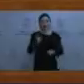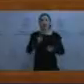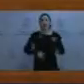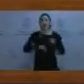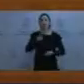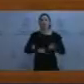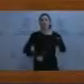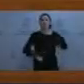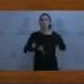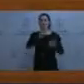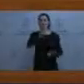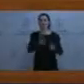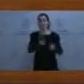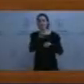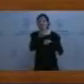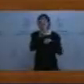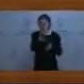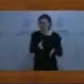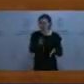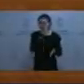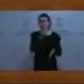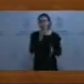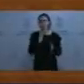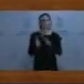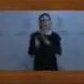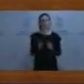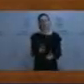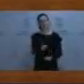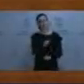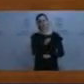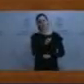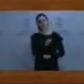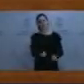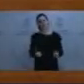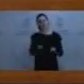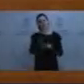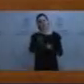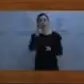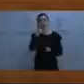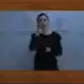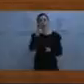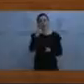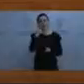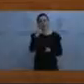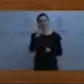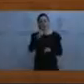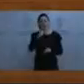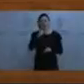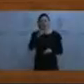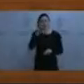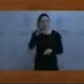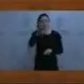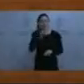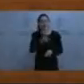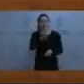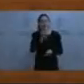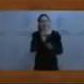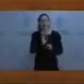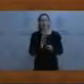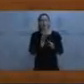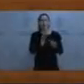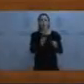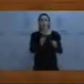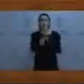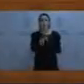permiten también, porque esperamos litigiosidad en este concurso de traslados y